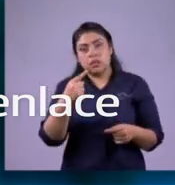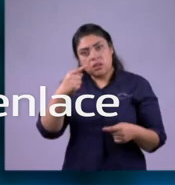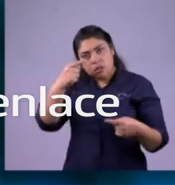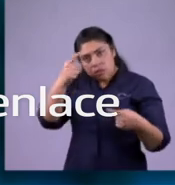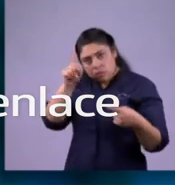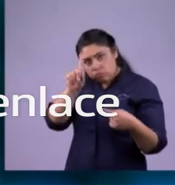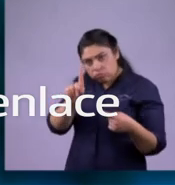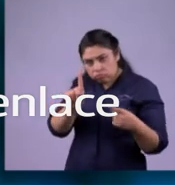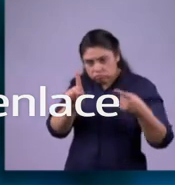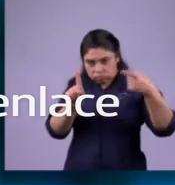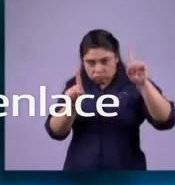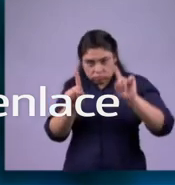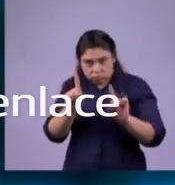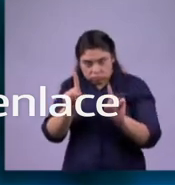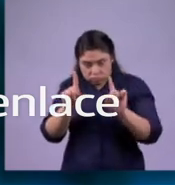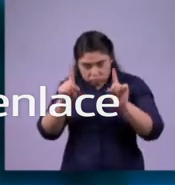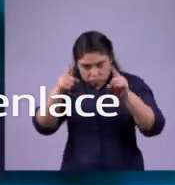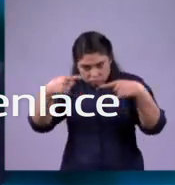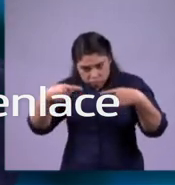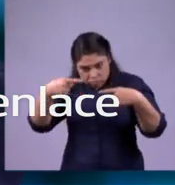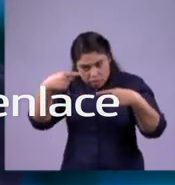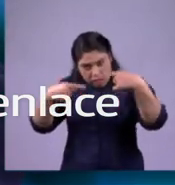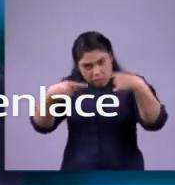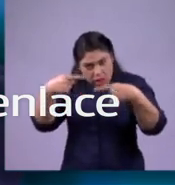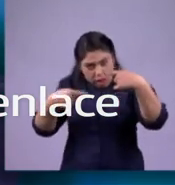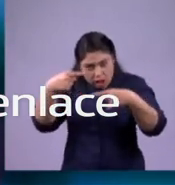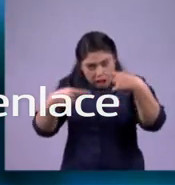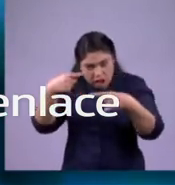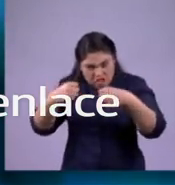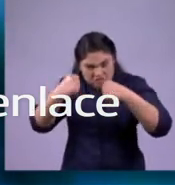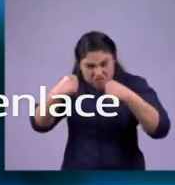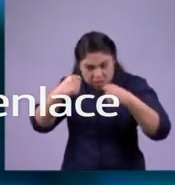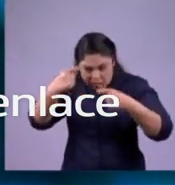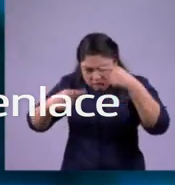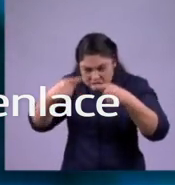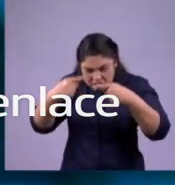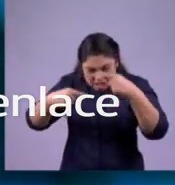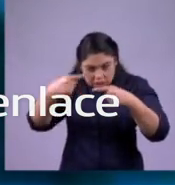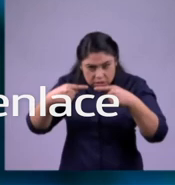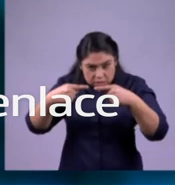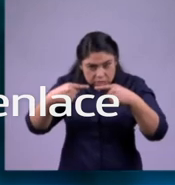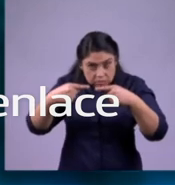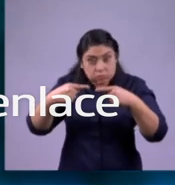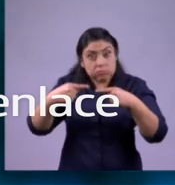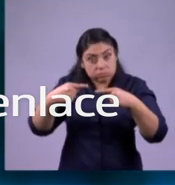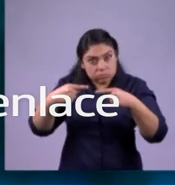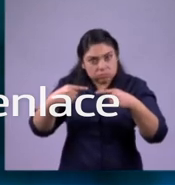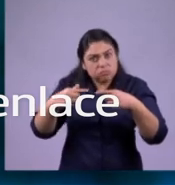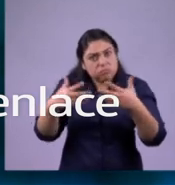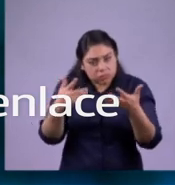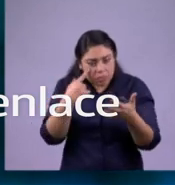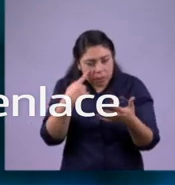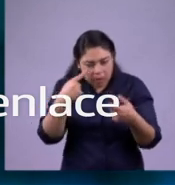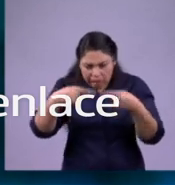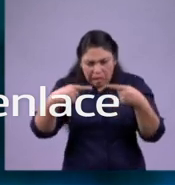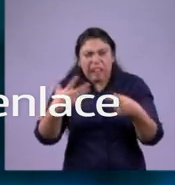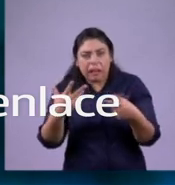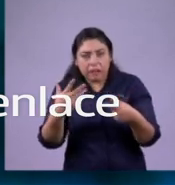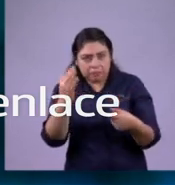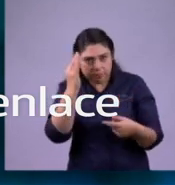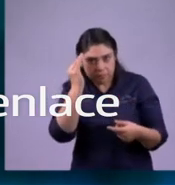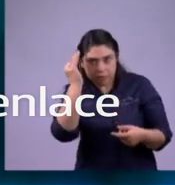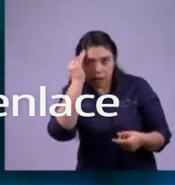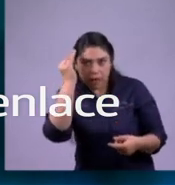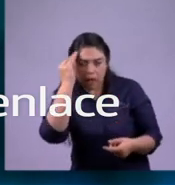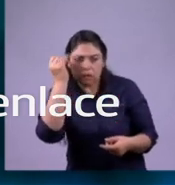juntos alguien va a ganar entonces está la capacidad de